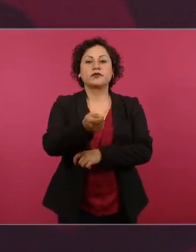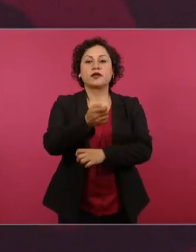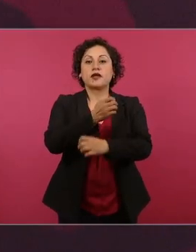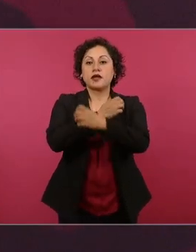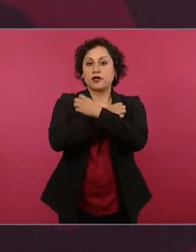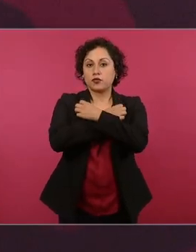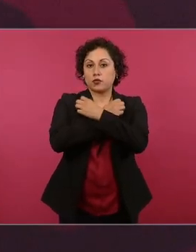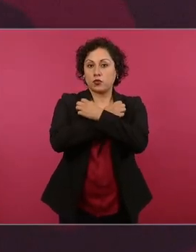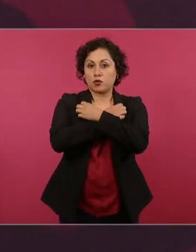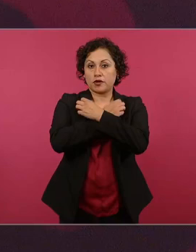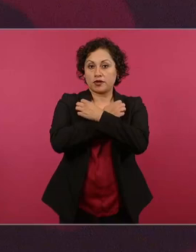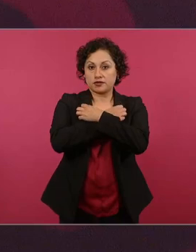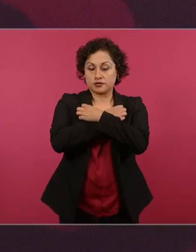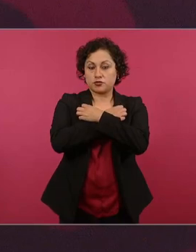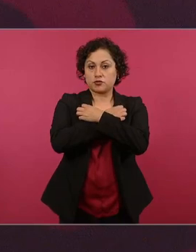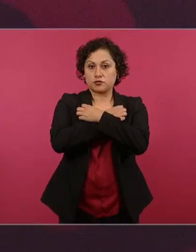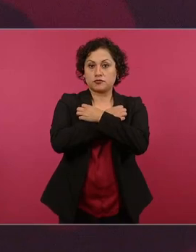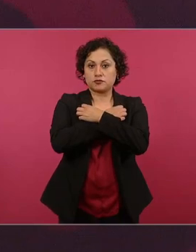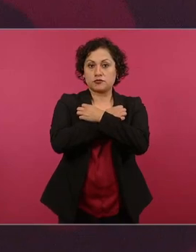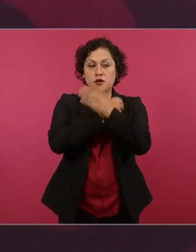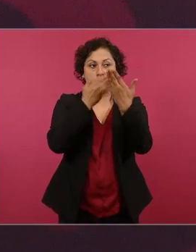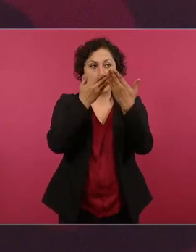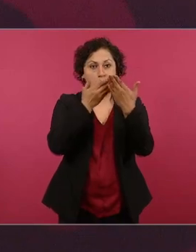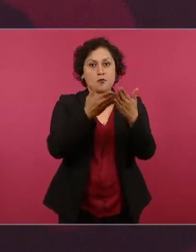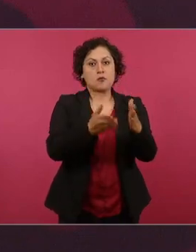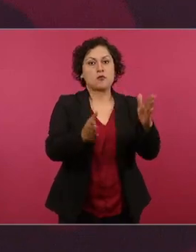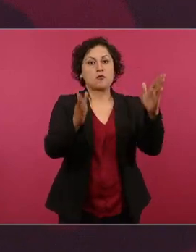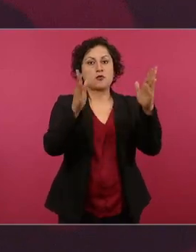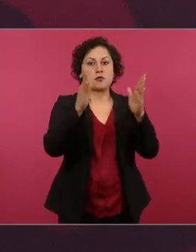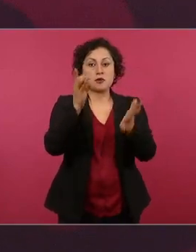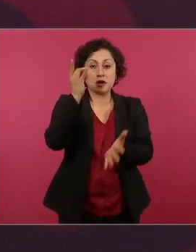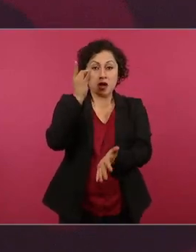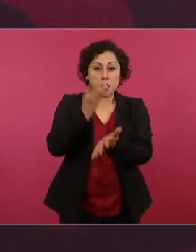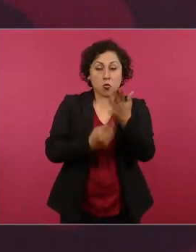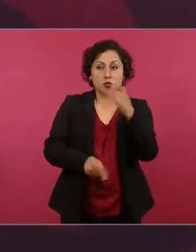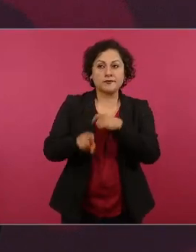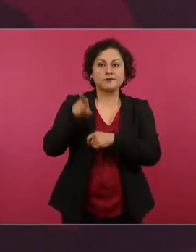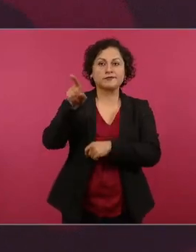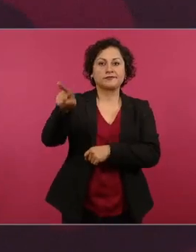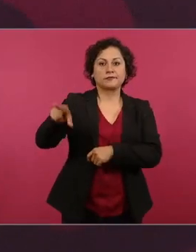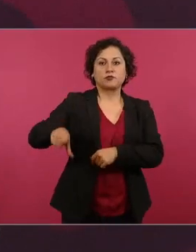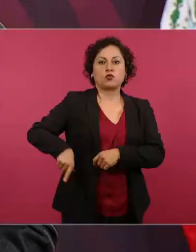era obligación del Estado en lo gratuito,